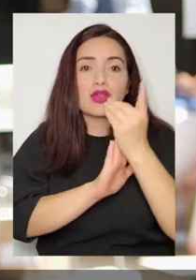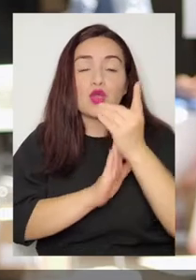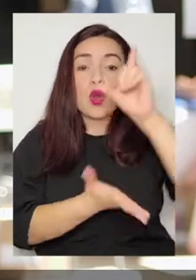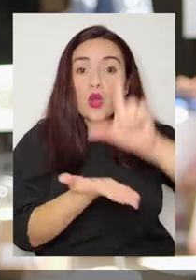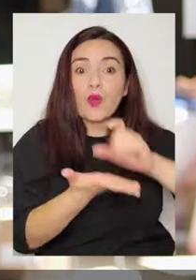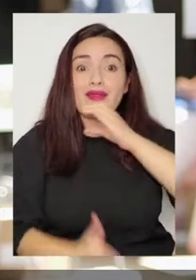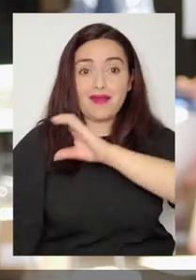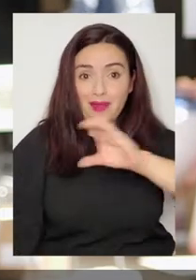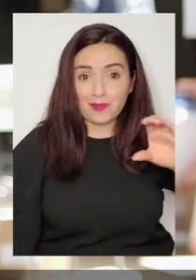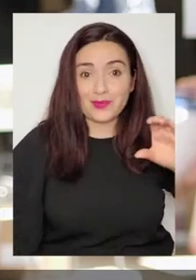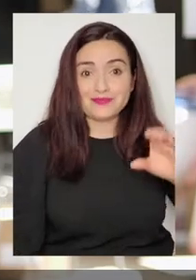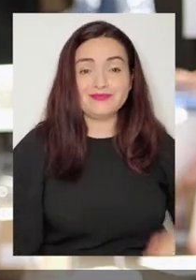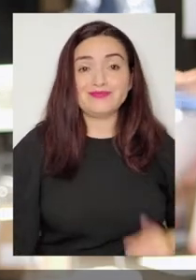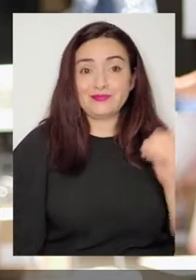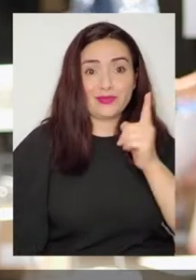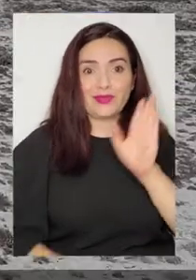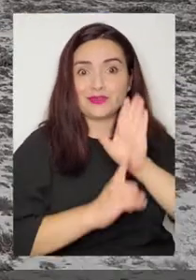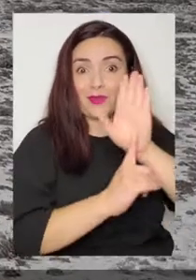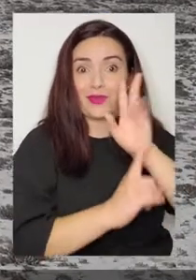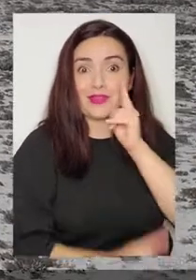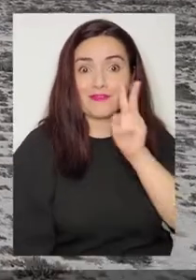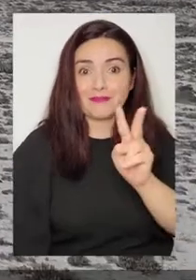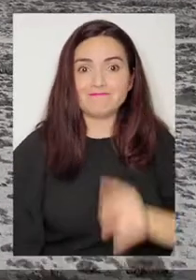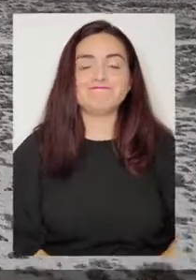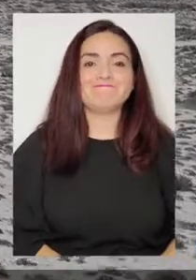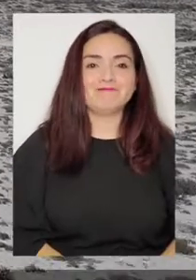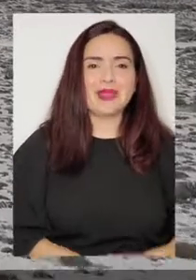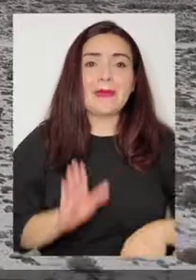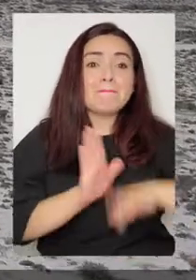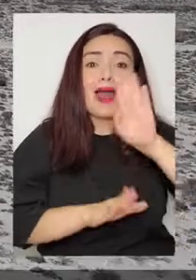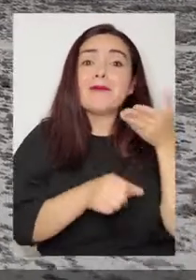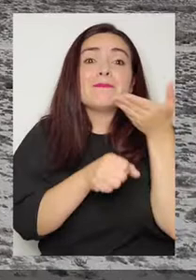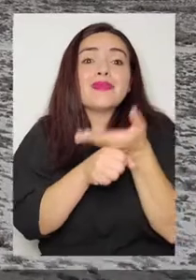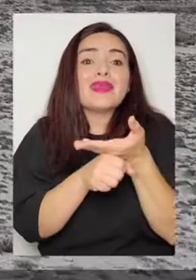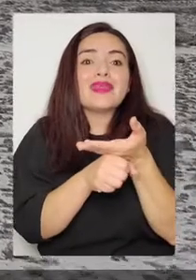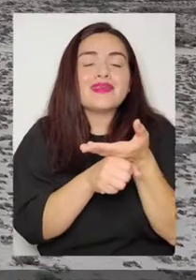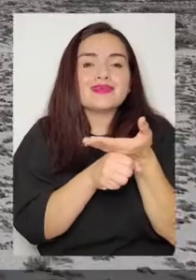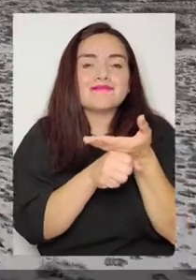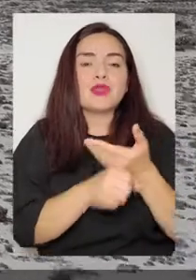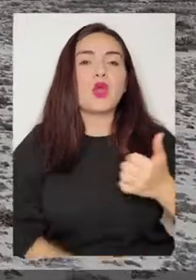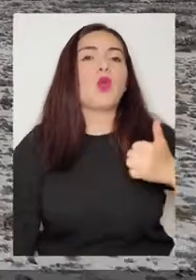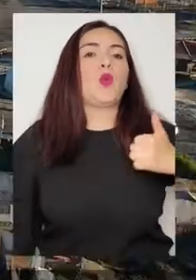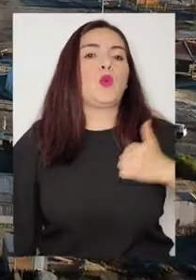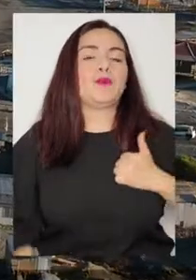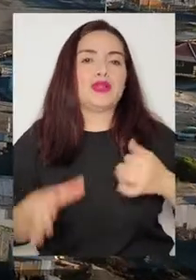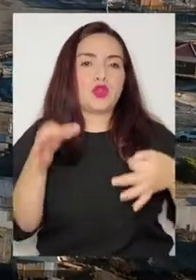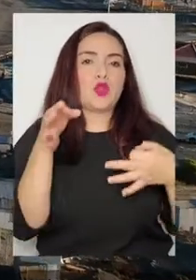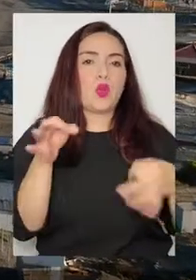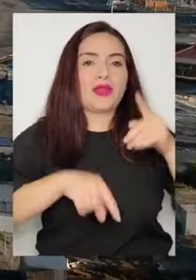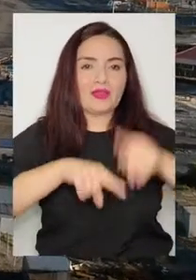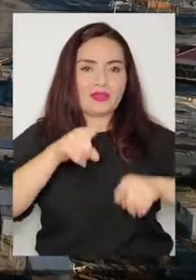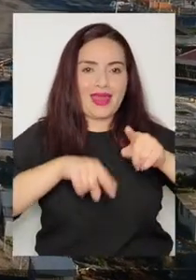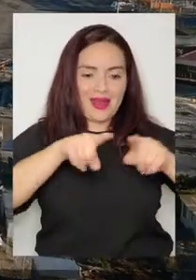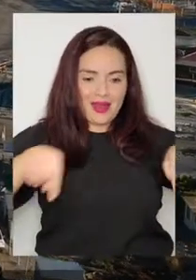de desarrollo en los sectores rurales y muchas veces no se visibilizan. Mira, lo que más piden es el tema de